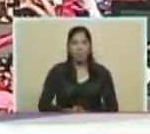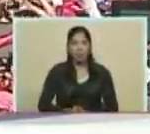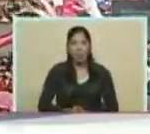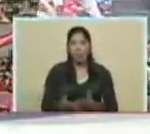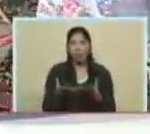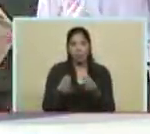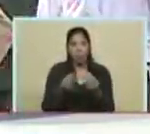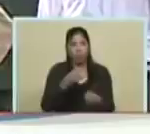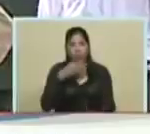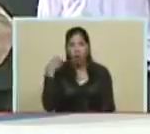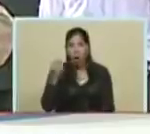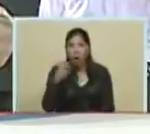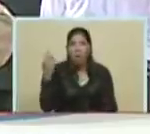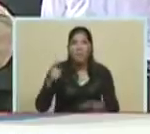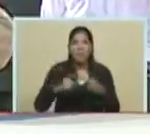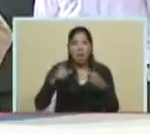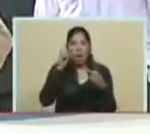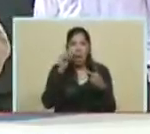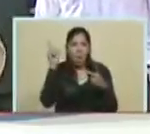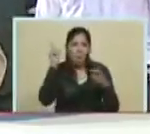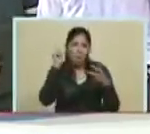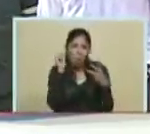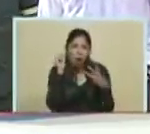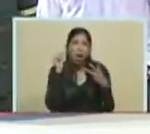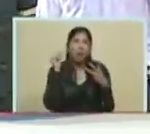Miles de jóvenes, de mujeres, de hombres,